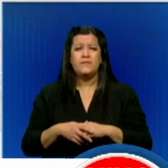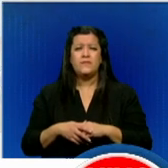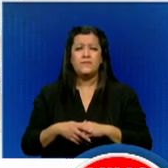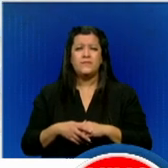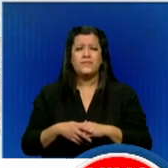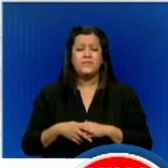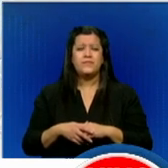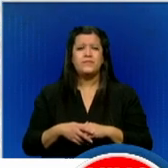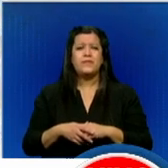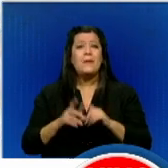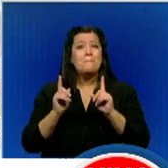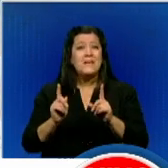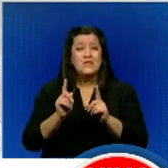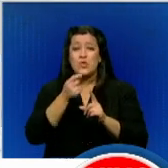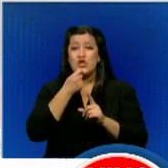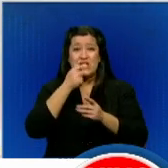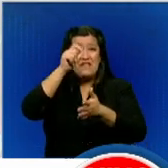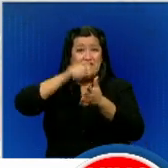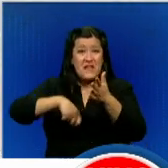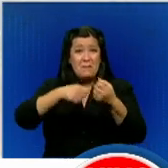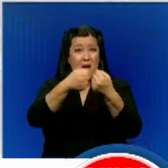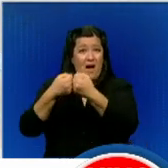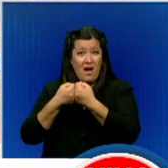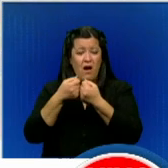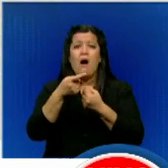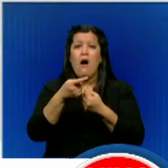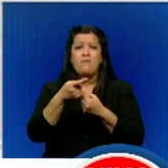cada una de esas de esas provincias